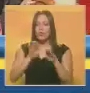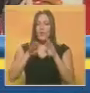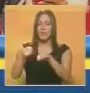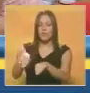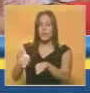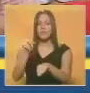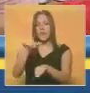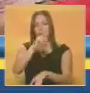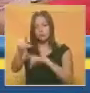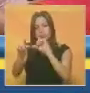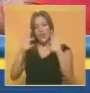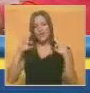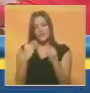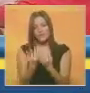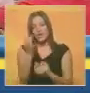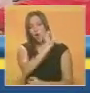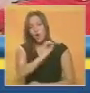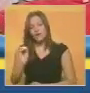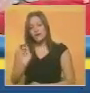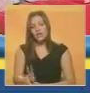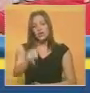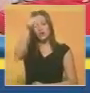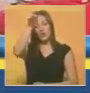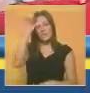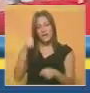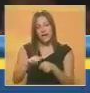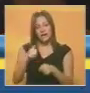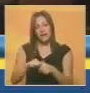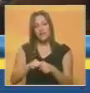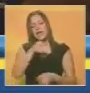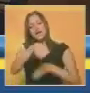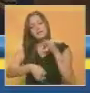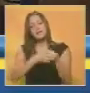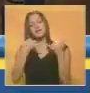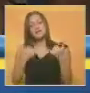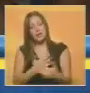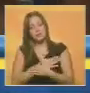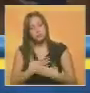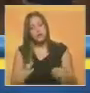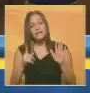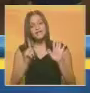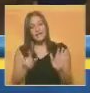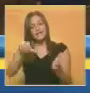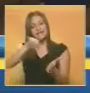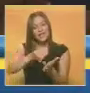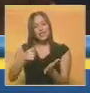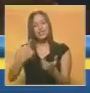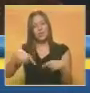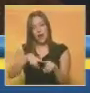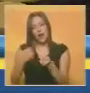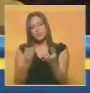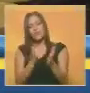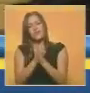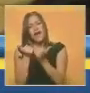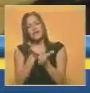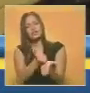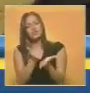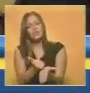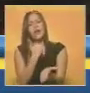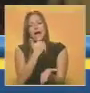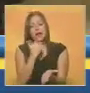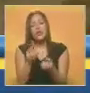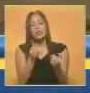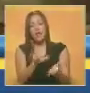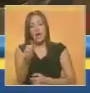y evacuando a las familias del oeste y norte de Maracaibo. Informó que ya se abrieron 6 centros de acopio para que las personas colaboren con la dotación